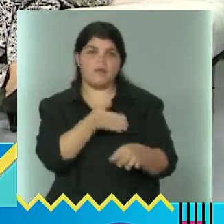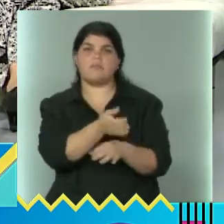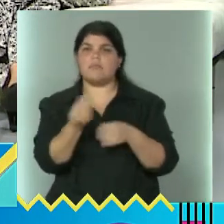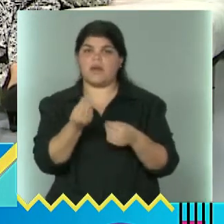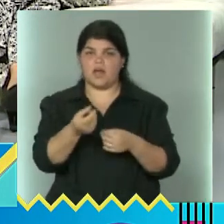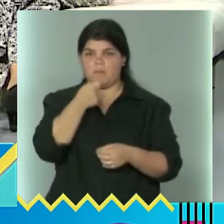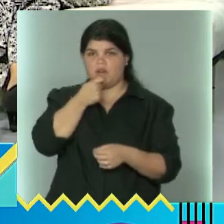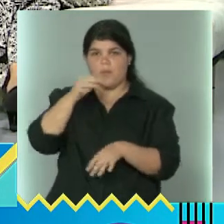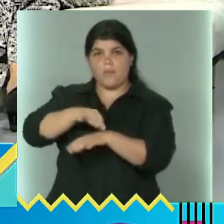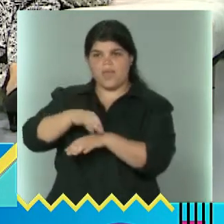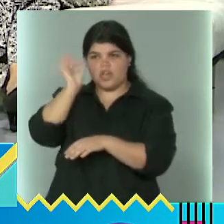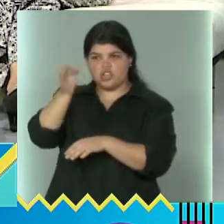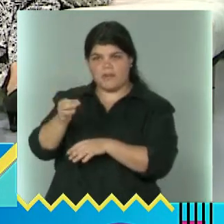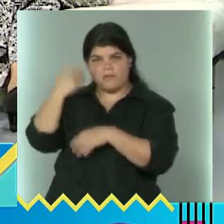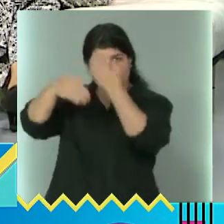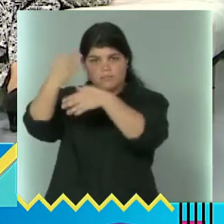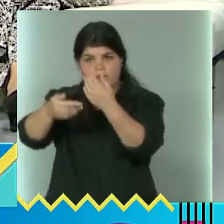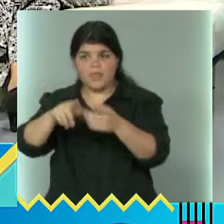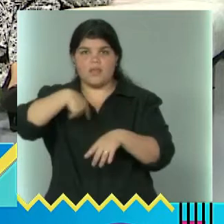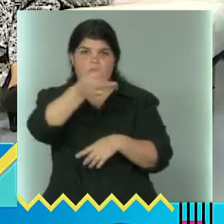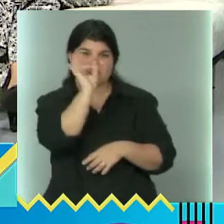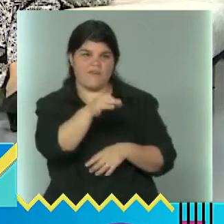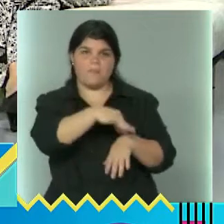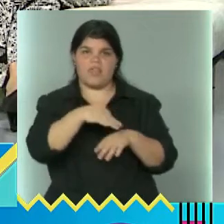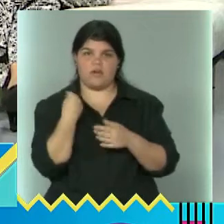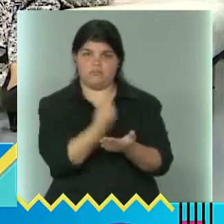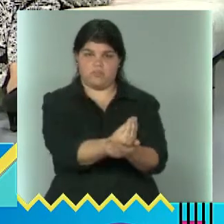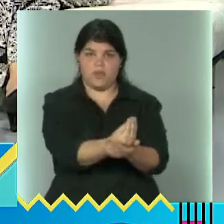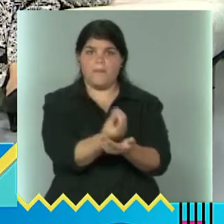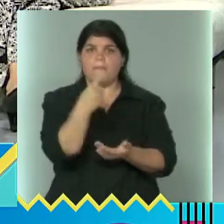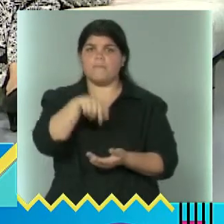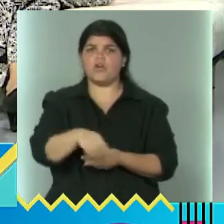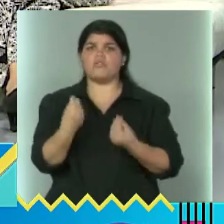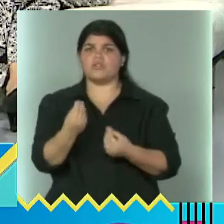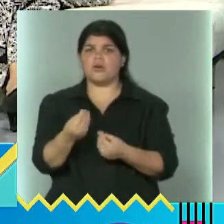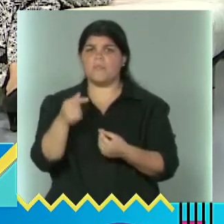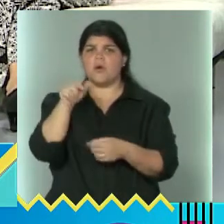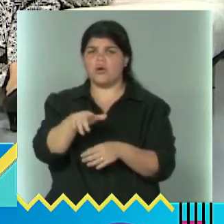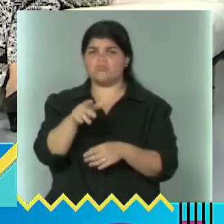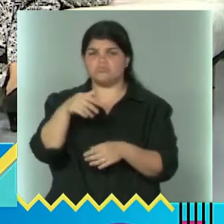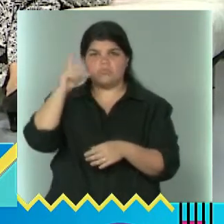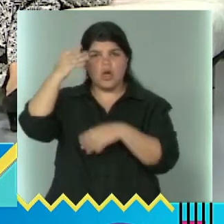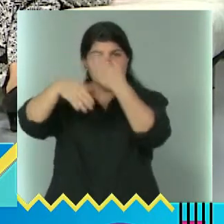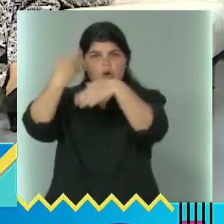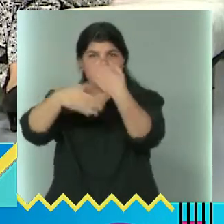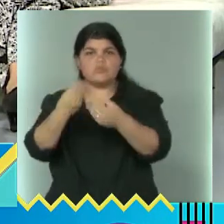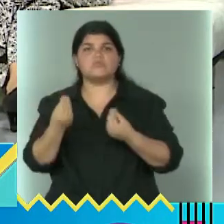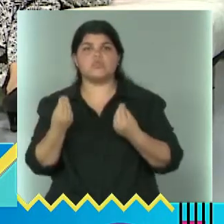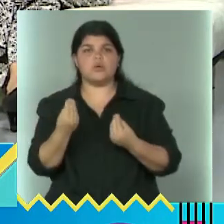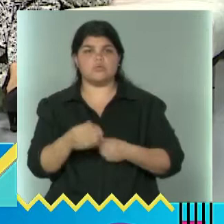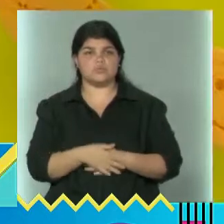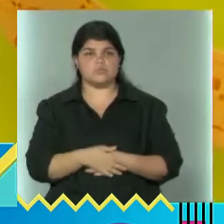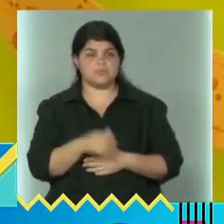médico. ¿Cómo sabemos cómo se forma un coach? Mira, a mí me gusta mucho la palabra entrenamiento.